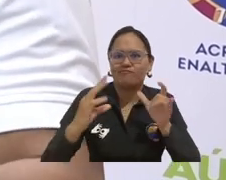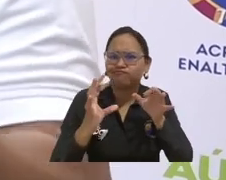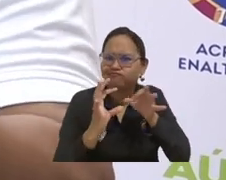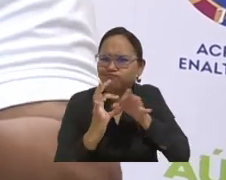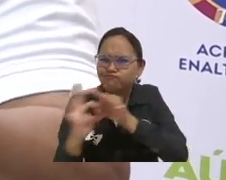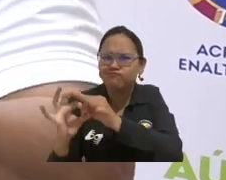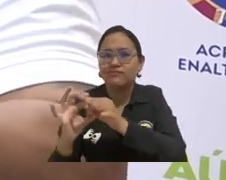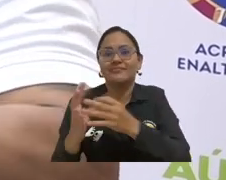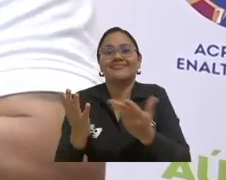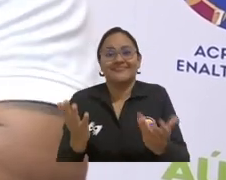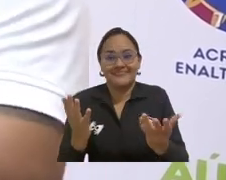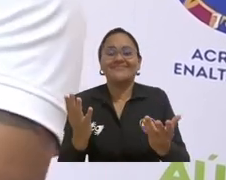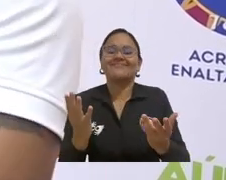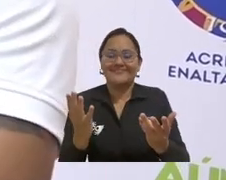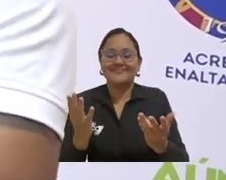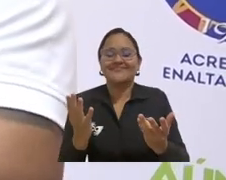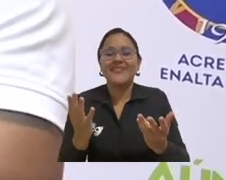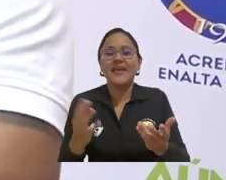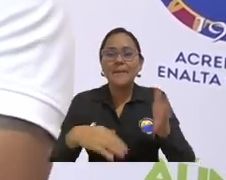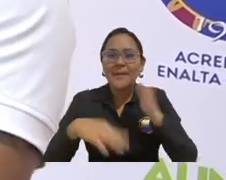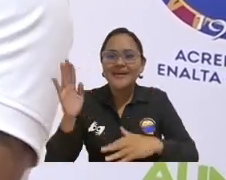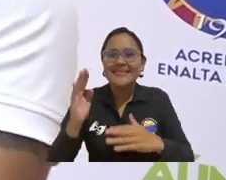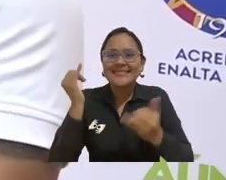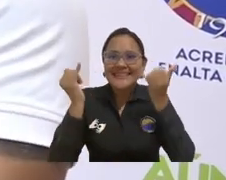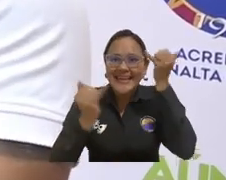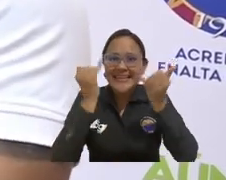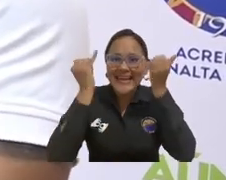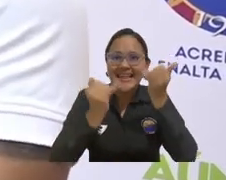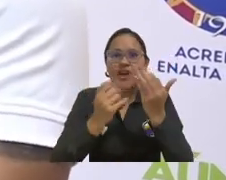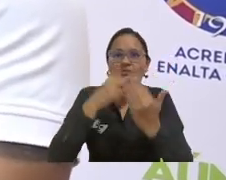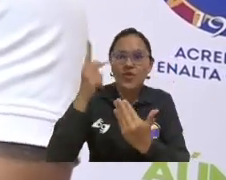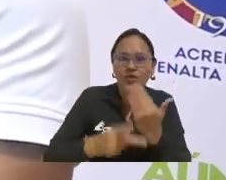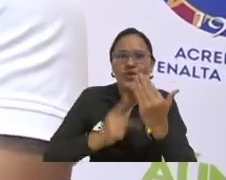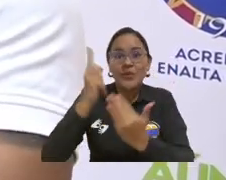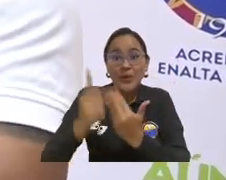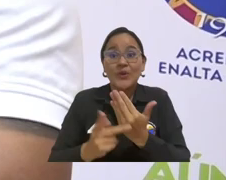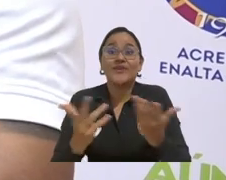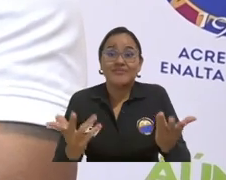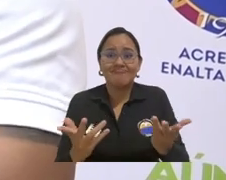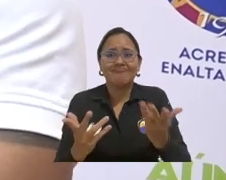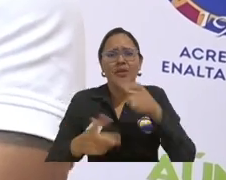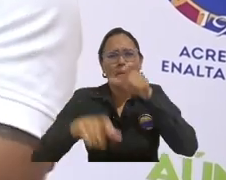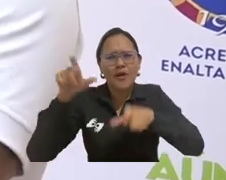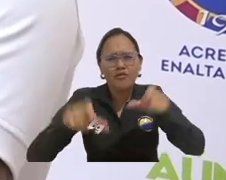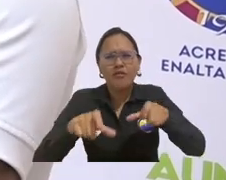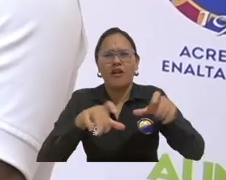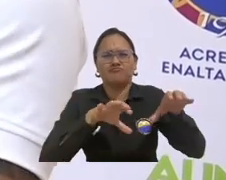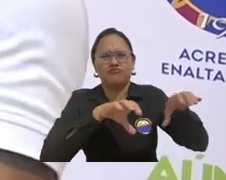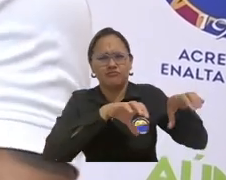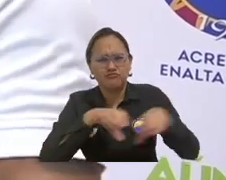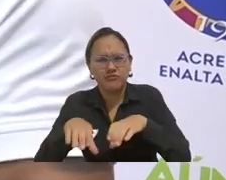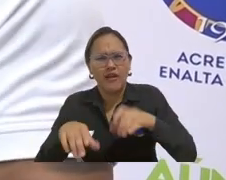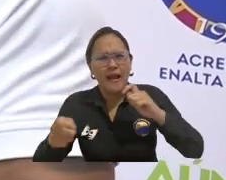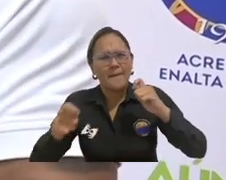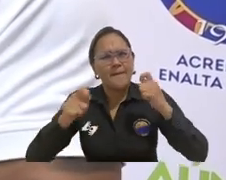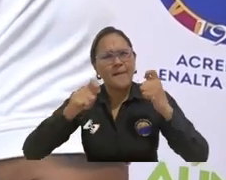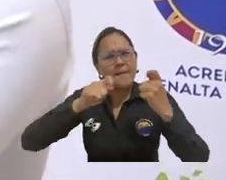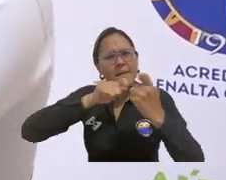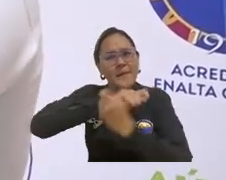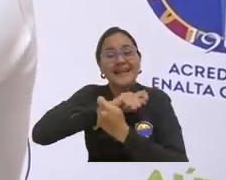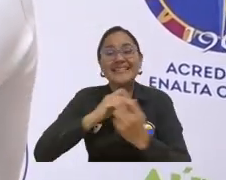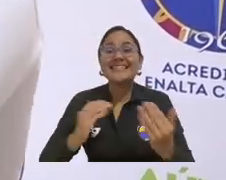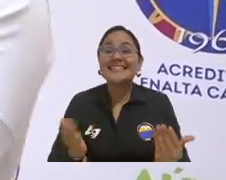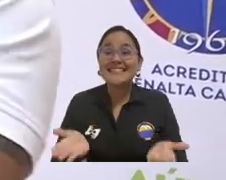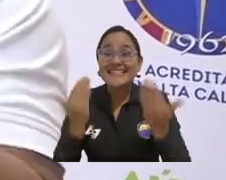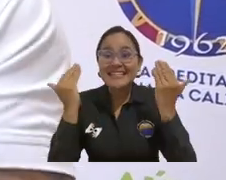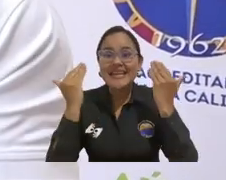universidades, porque si completamos varias de las iniciativas que están aquí planteadas, si la gente empieza a cambiar su comportamiento, sus conductas, que nos